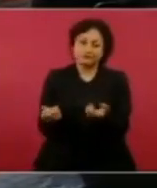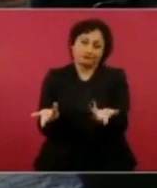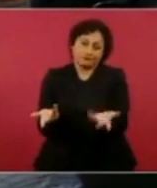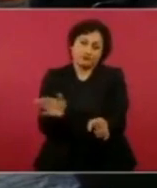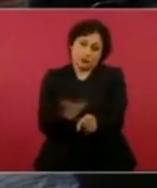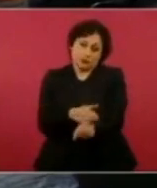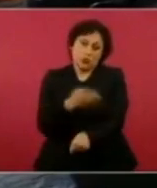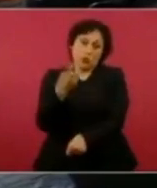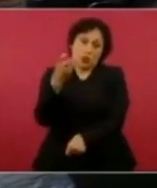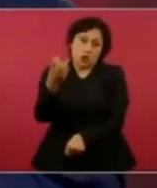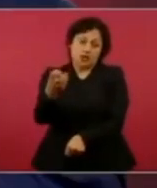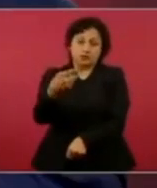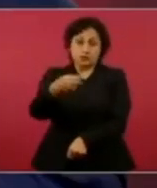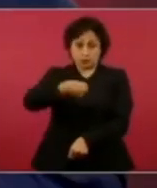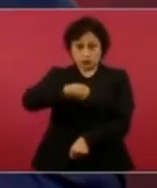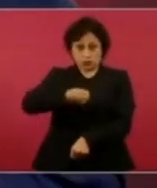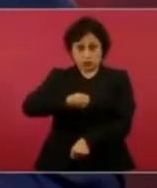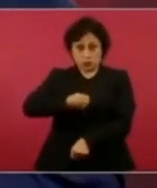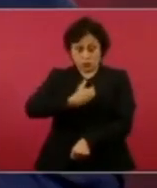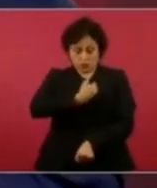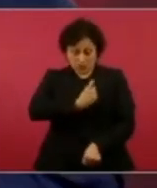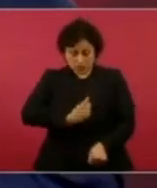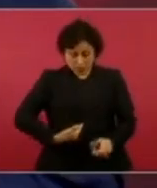cuidar la investidura presidencial,